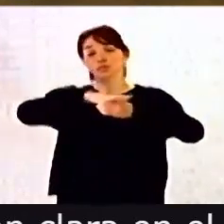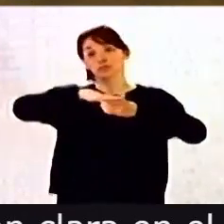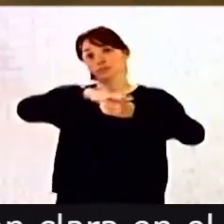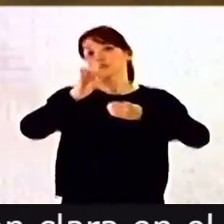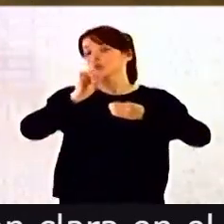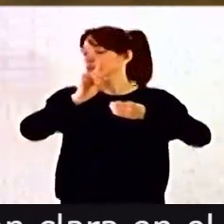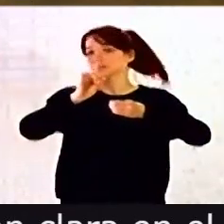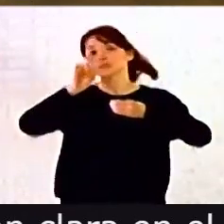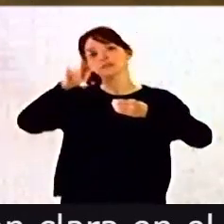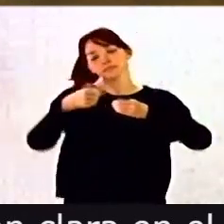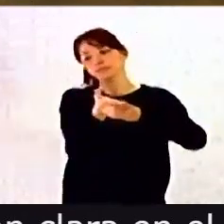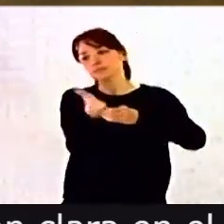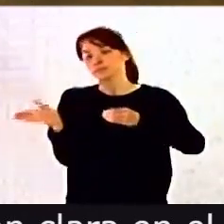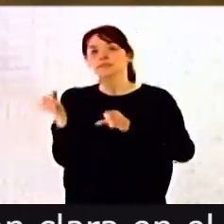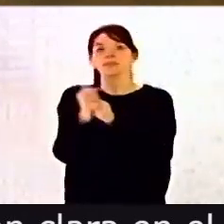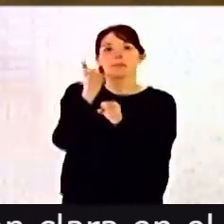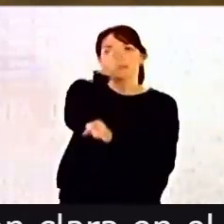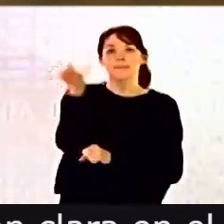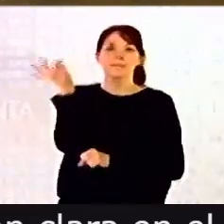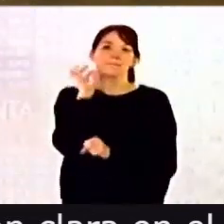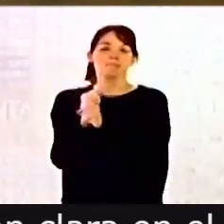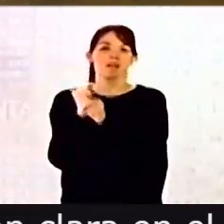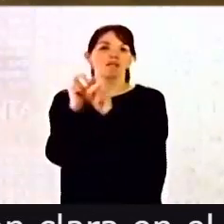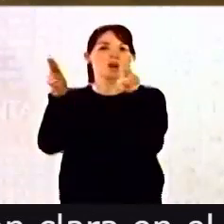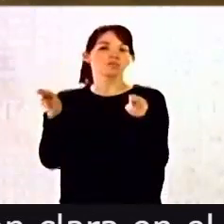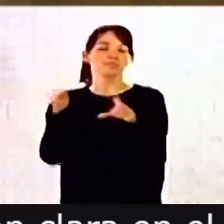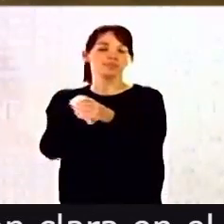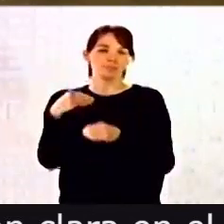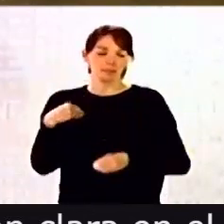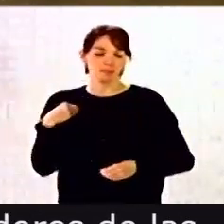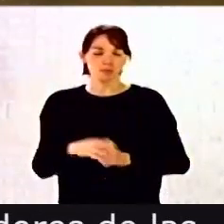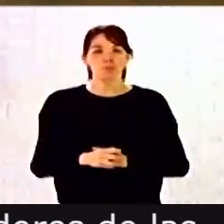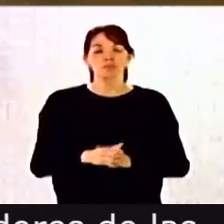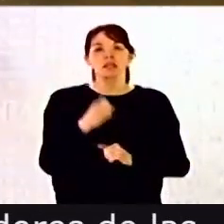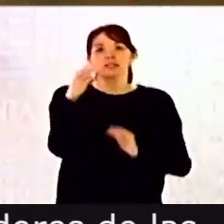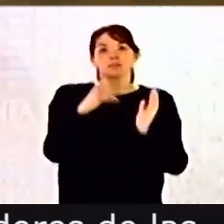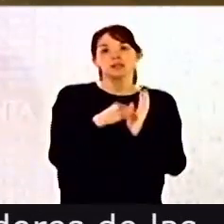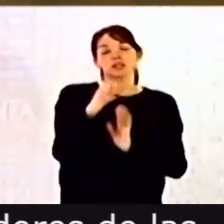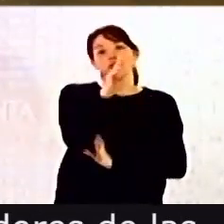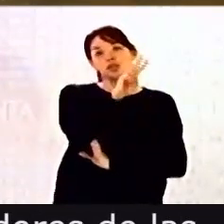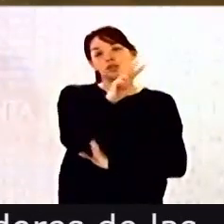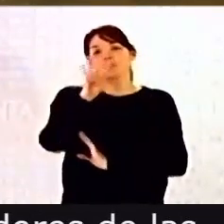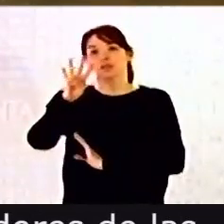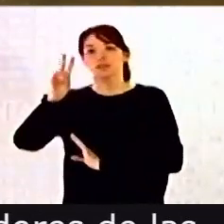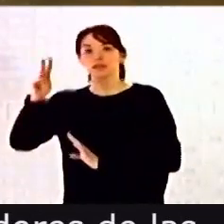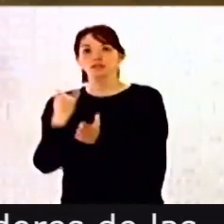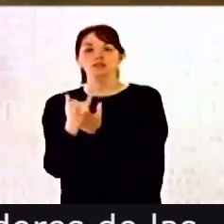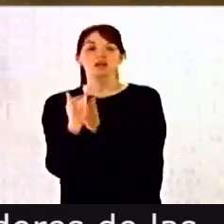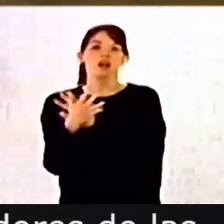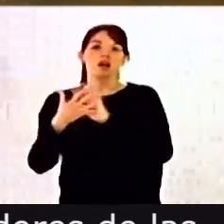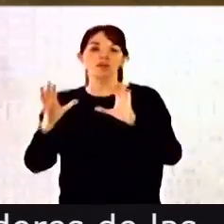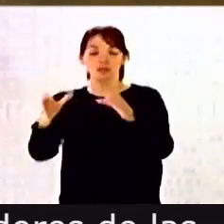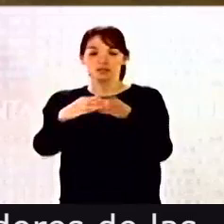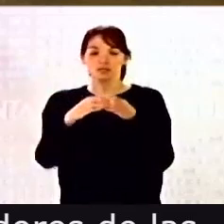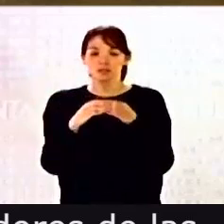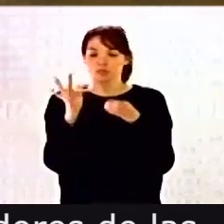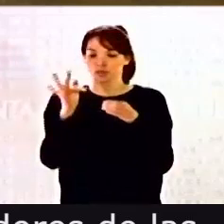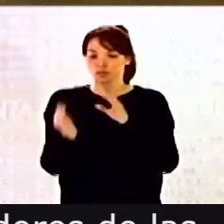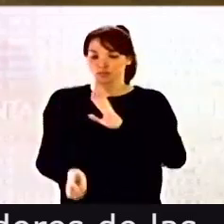trabajadores y trabajadoras de estas residencias. De esos 3.342 test rápidos han sido